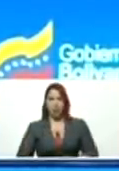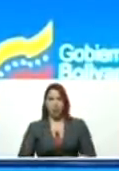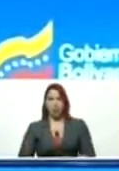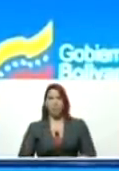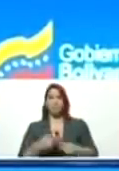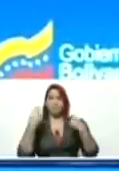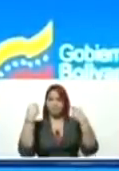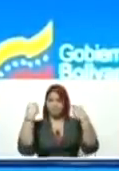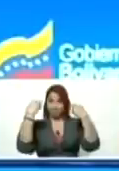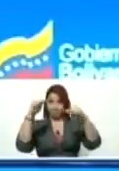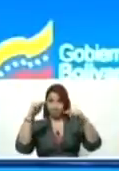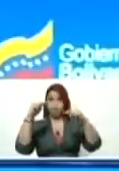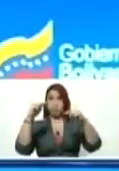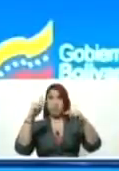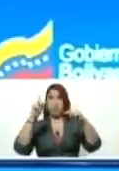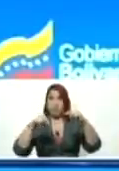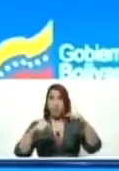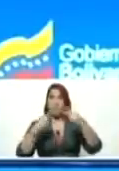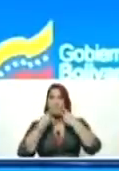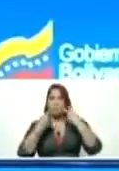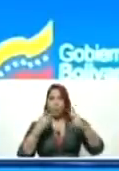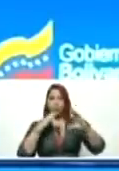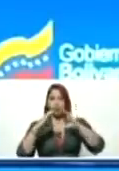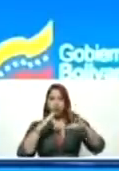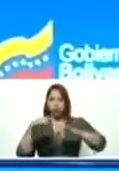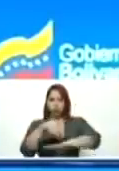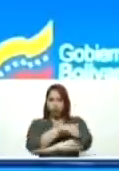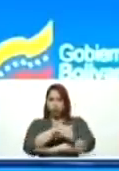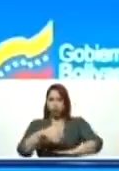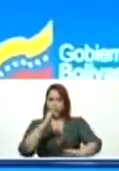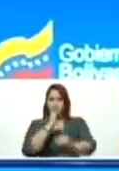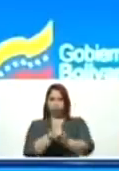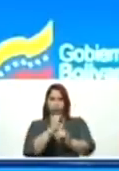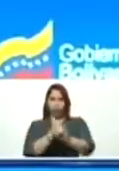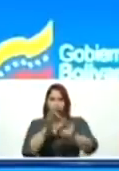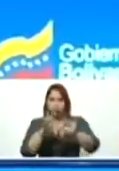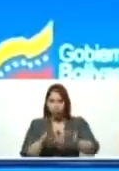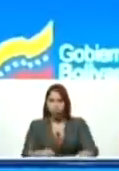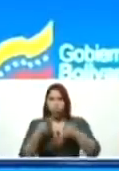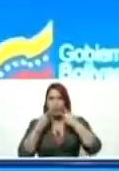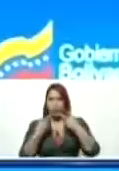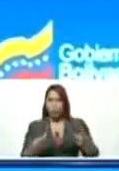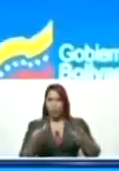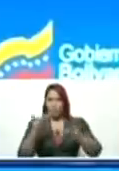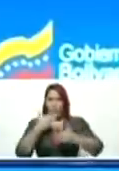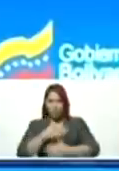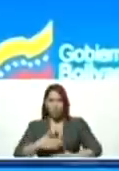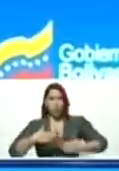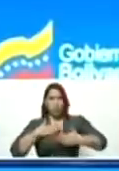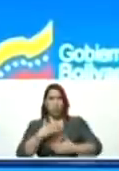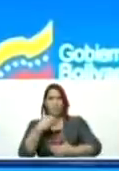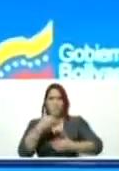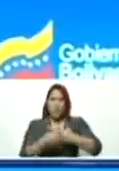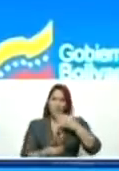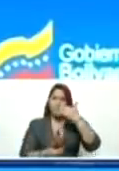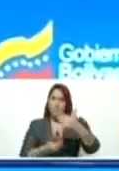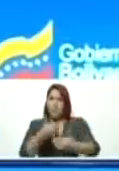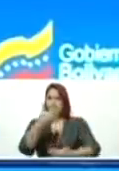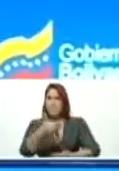medios de calles de redes de manera armónica con pasada